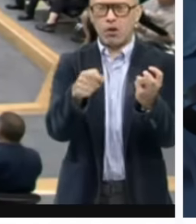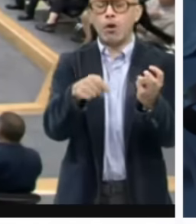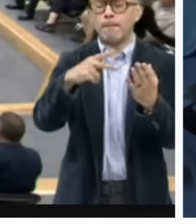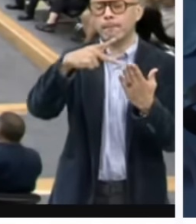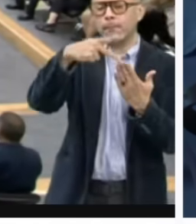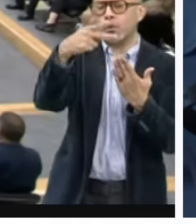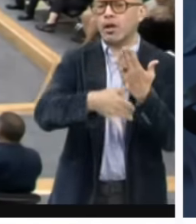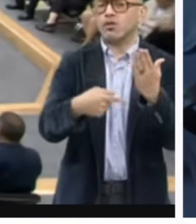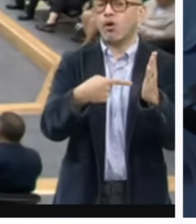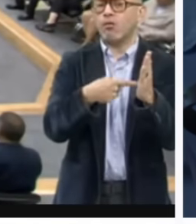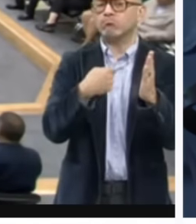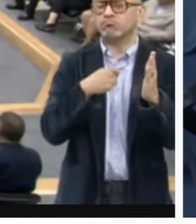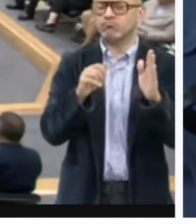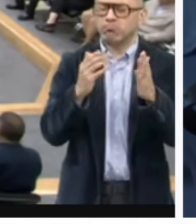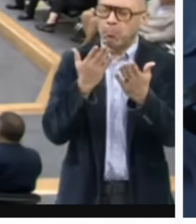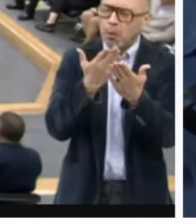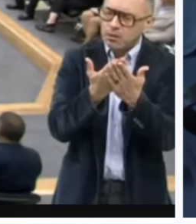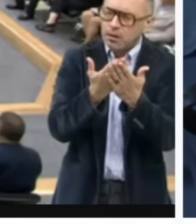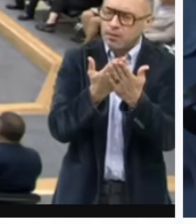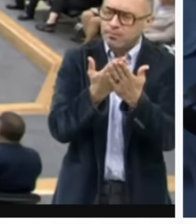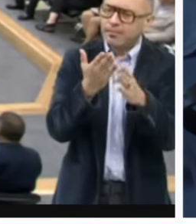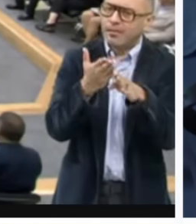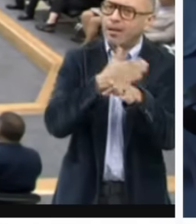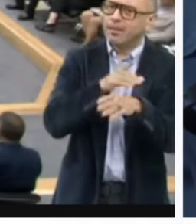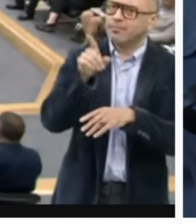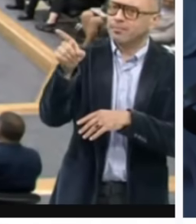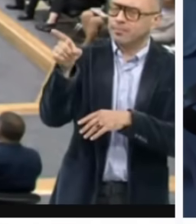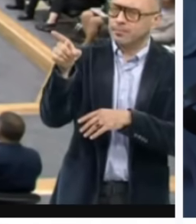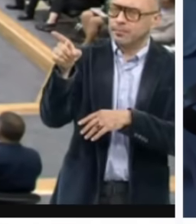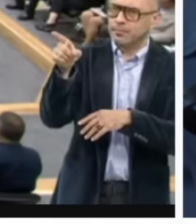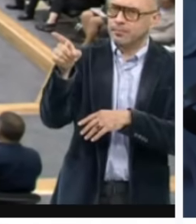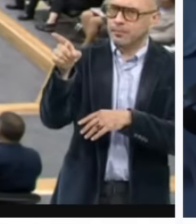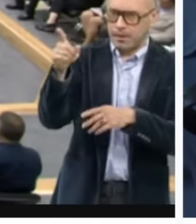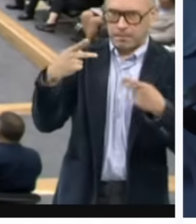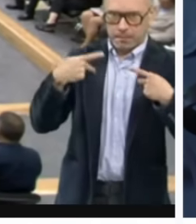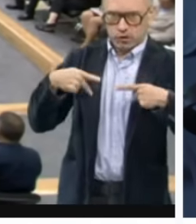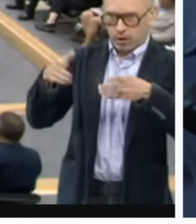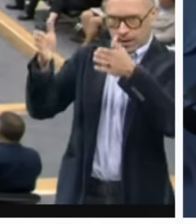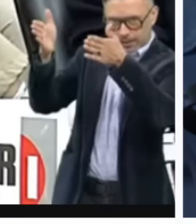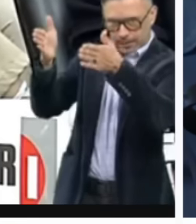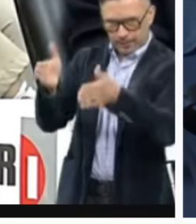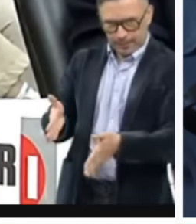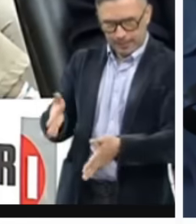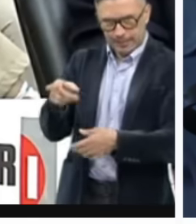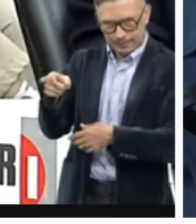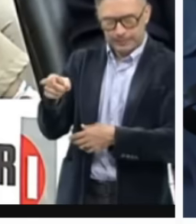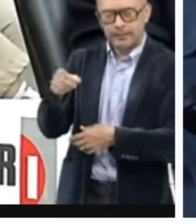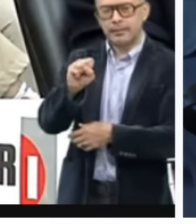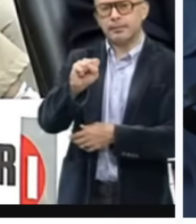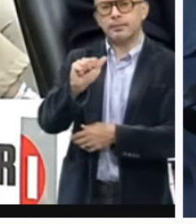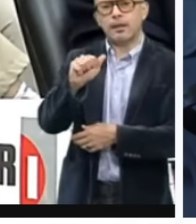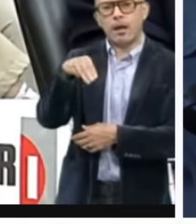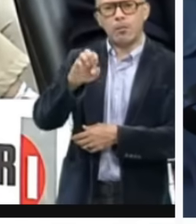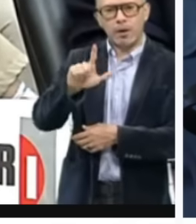contestación a una consulta que hace este personaje, Samuel